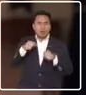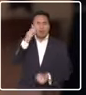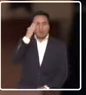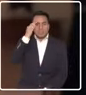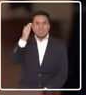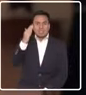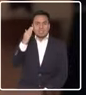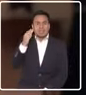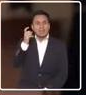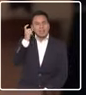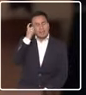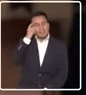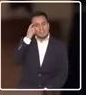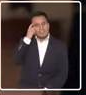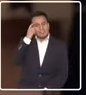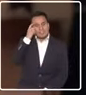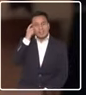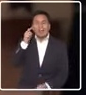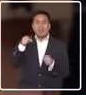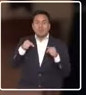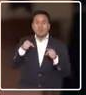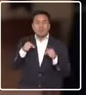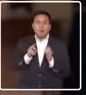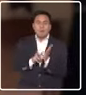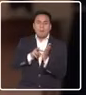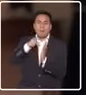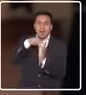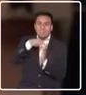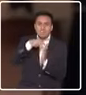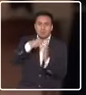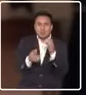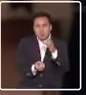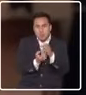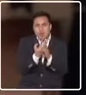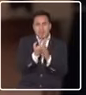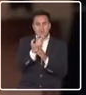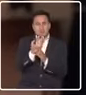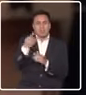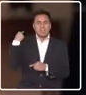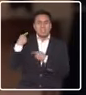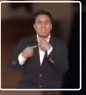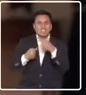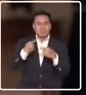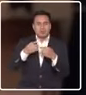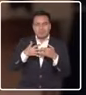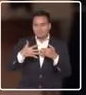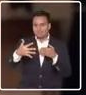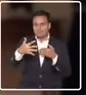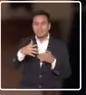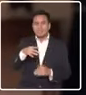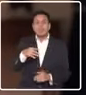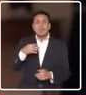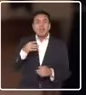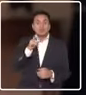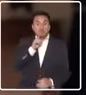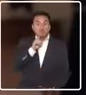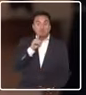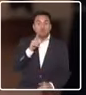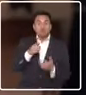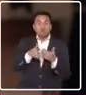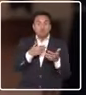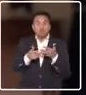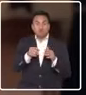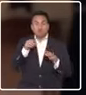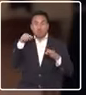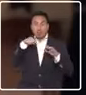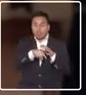día nos vienen a la cabeza y hoy sumamos un paso nuevo en esta notable historia con el mineral que será nuestro